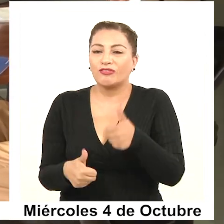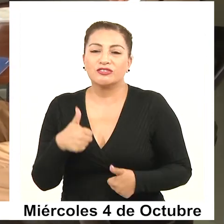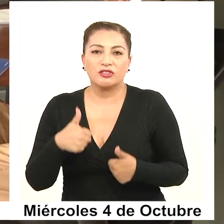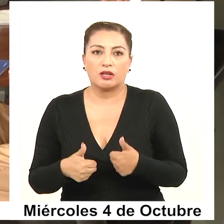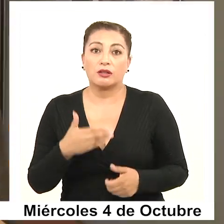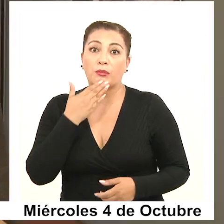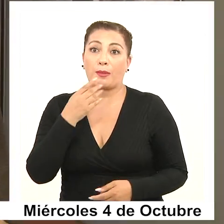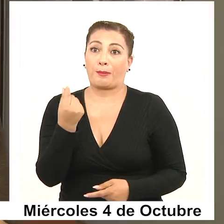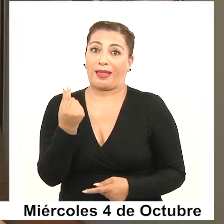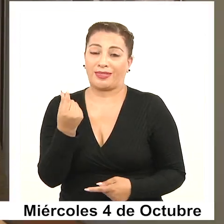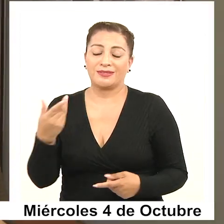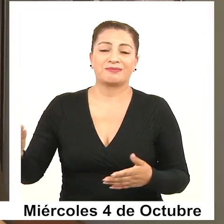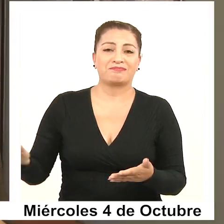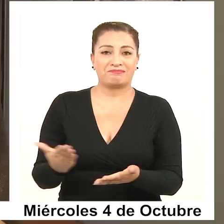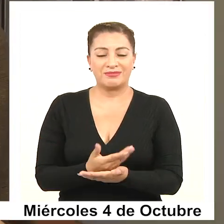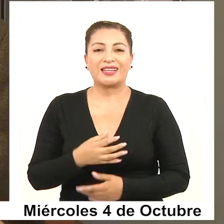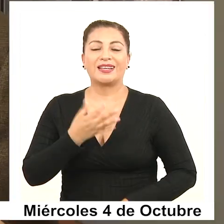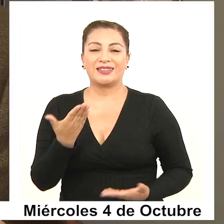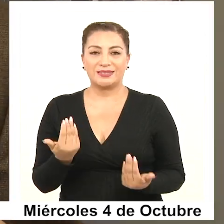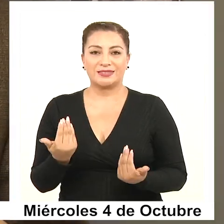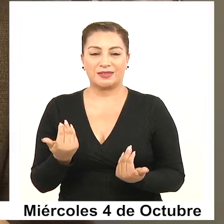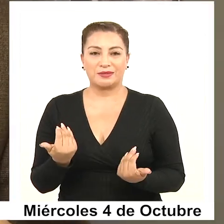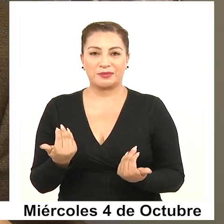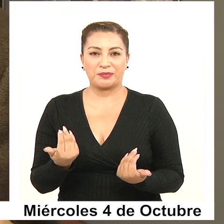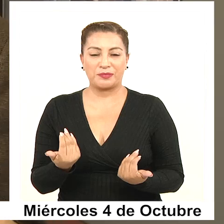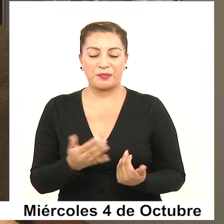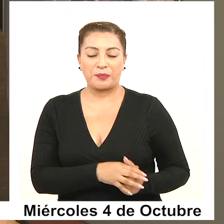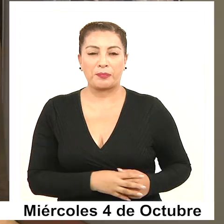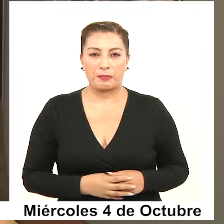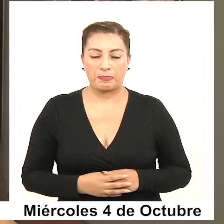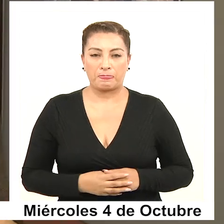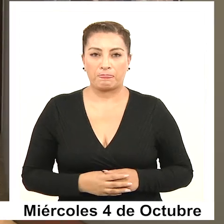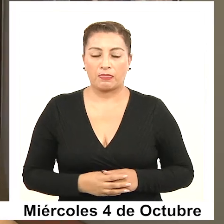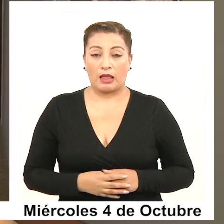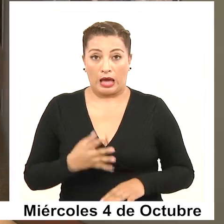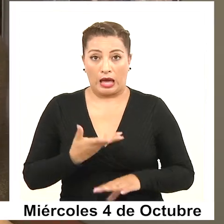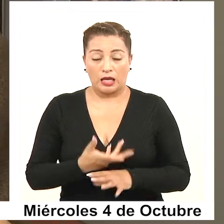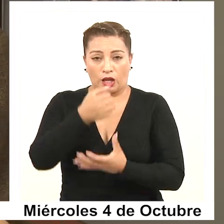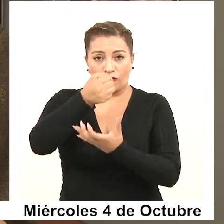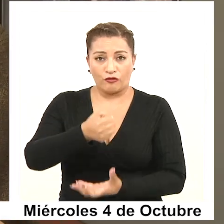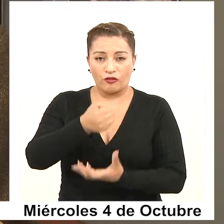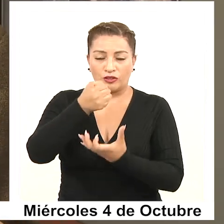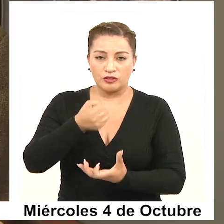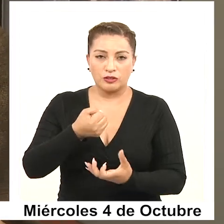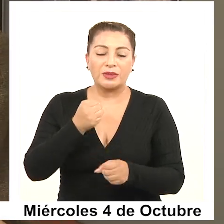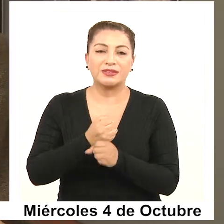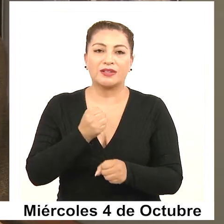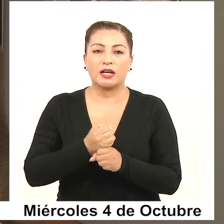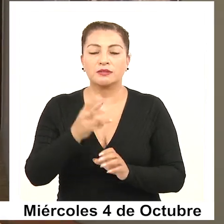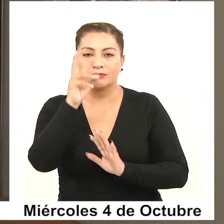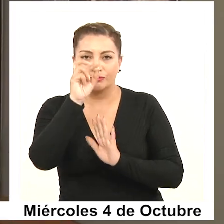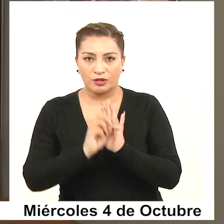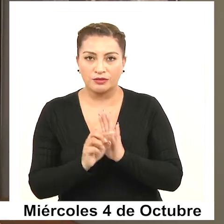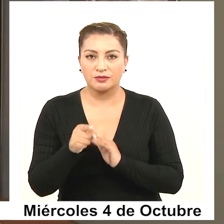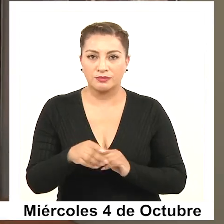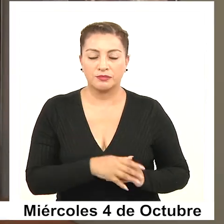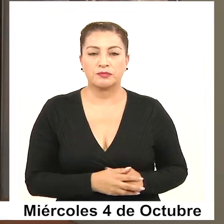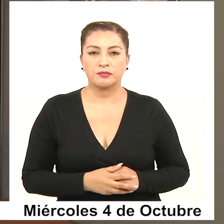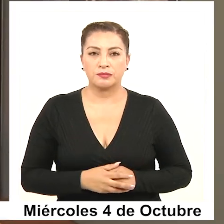recursos financieros. Nos señalaba la Ceremi que hay o habrán fondos para este tipo de proyectos una vez que está